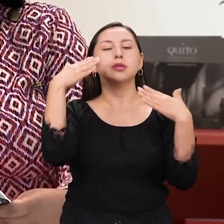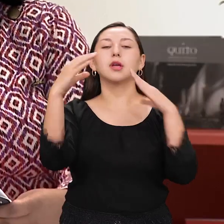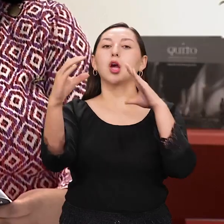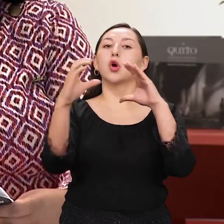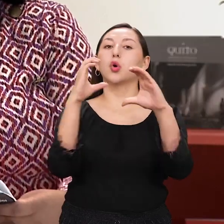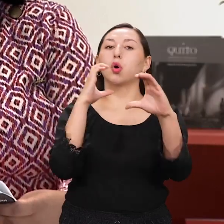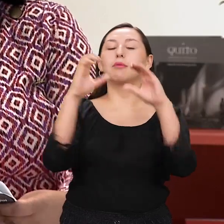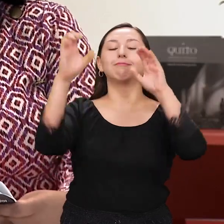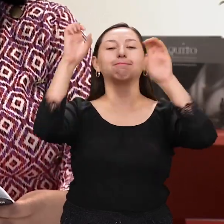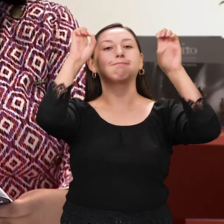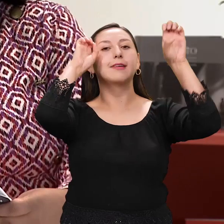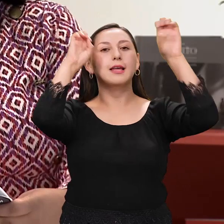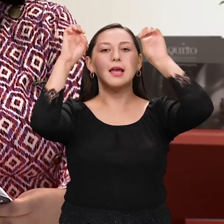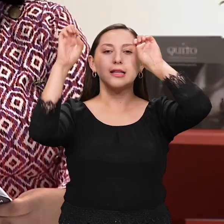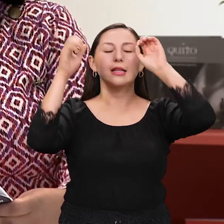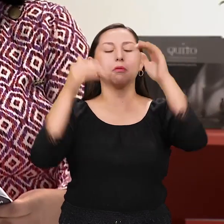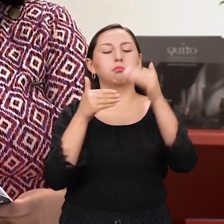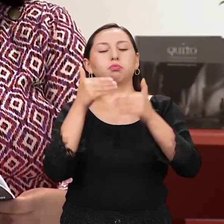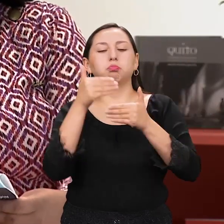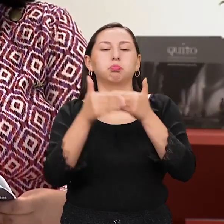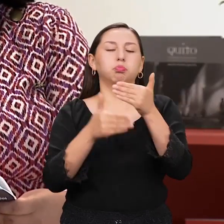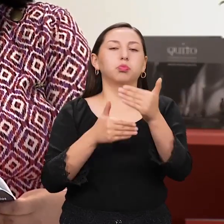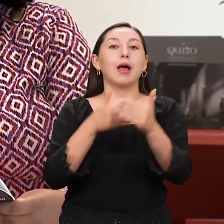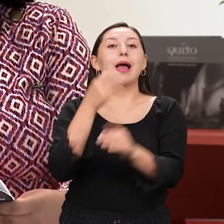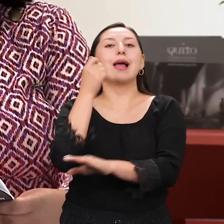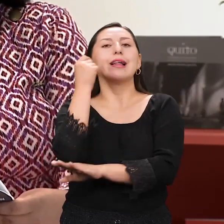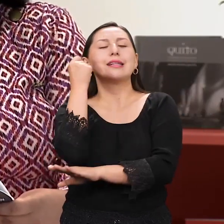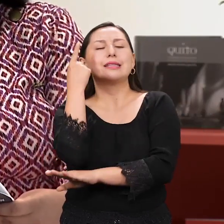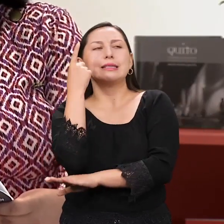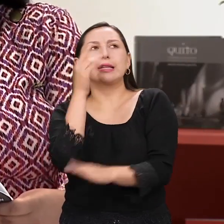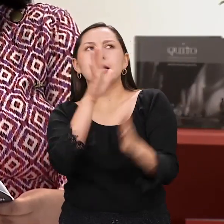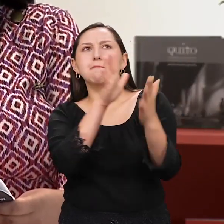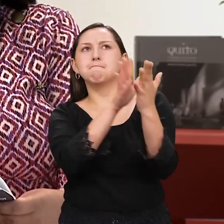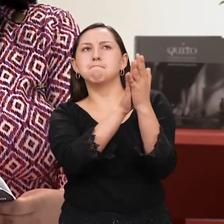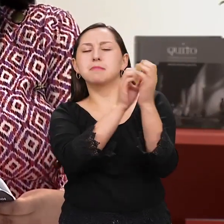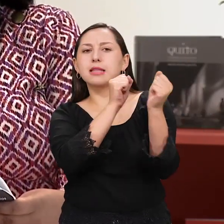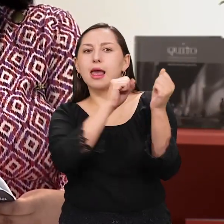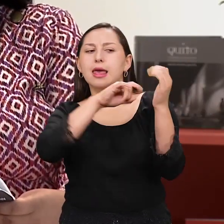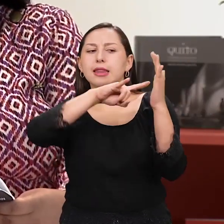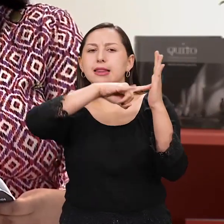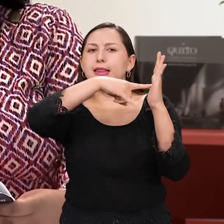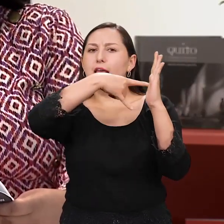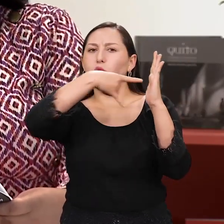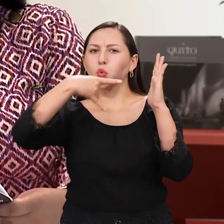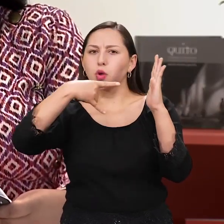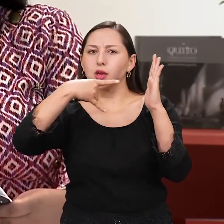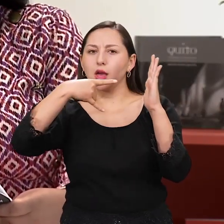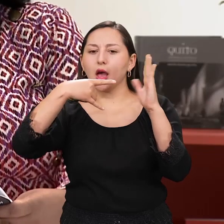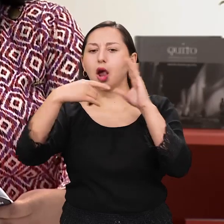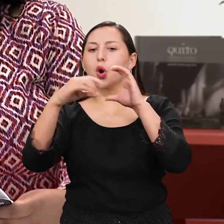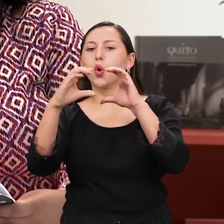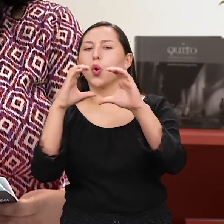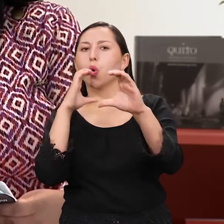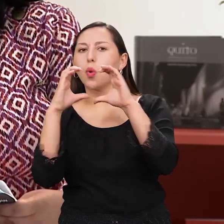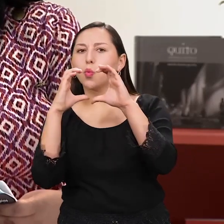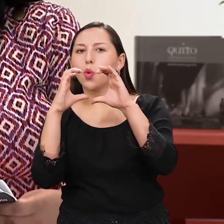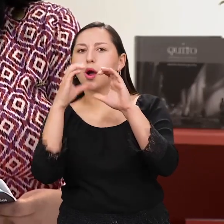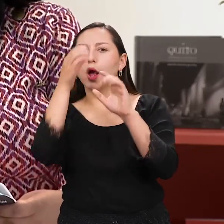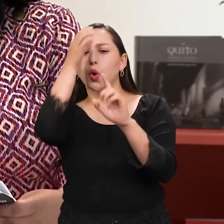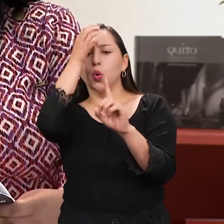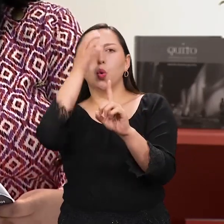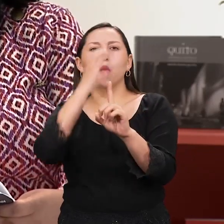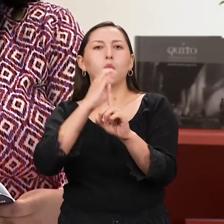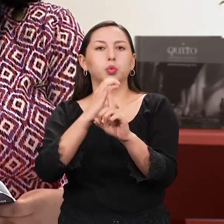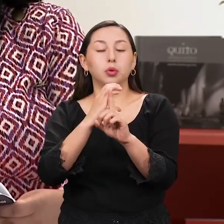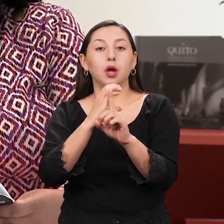estratégica. Y luego fui entendiendo que hay una relación importante entre tecnología, comunicación y cultura. Y a partir de